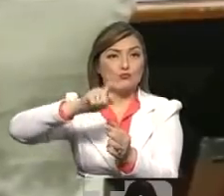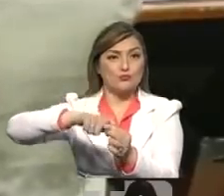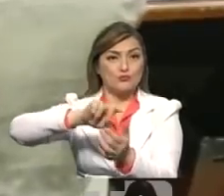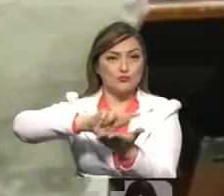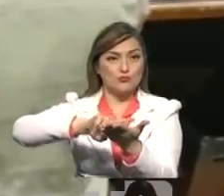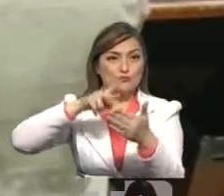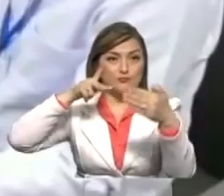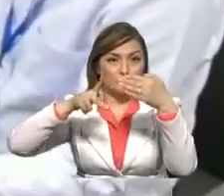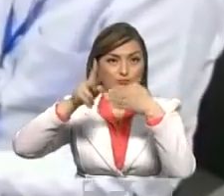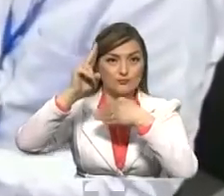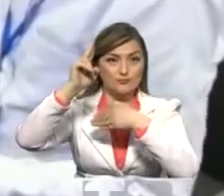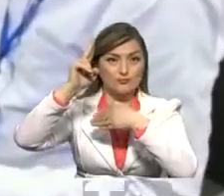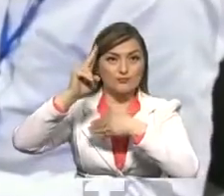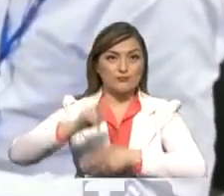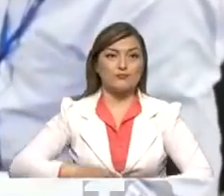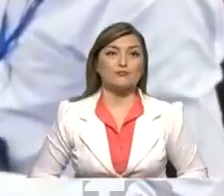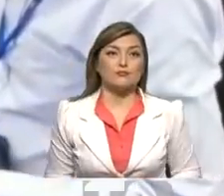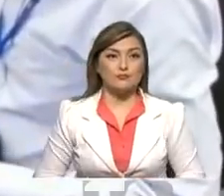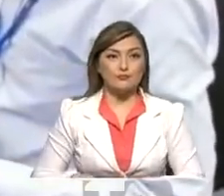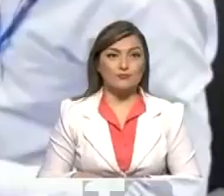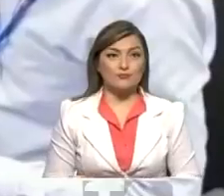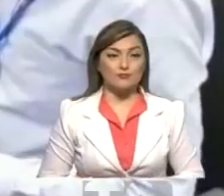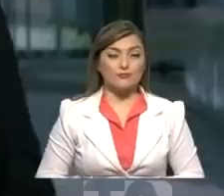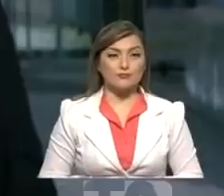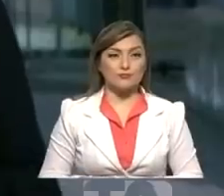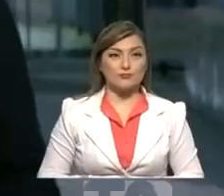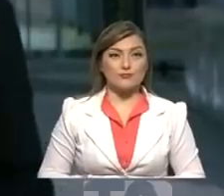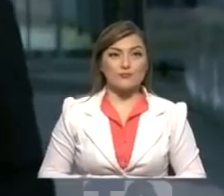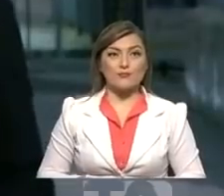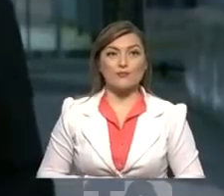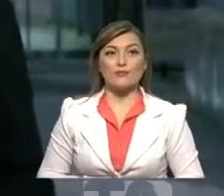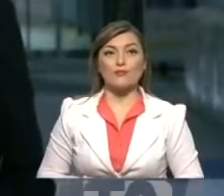sesión inaugural. En Quito, Andrea Samaniego, 24 horas.